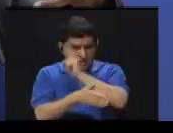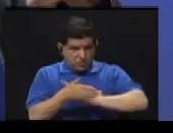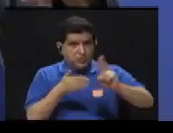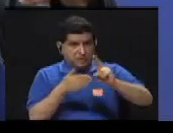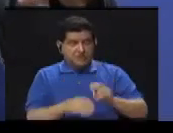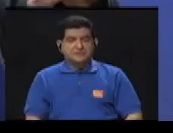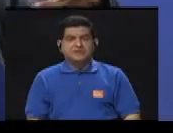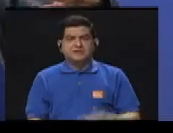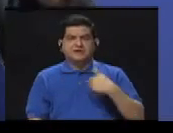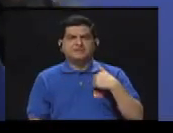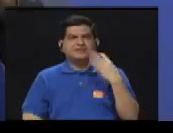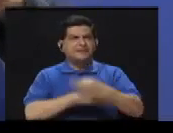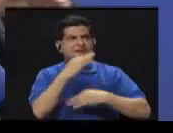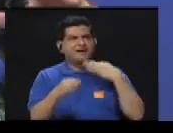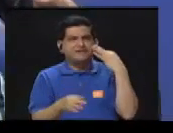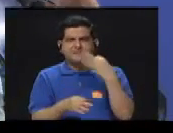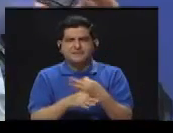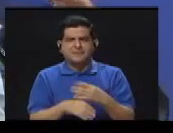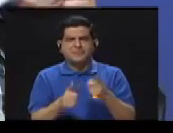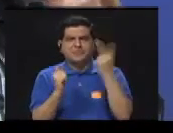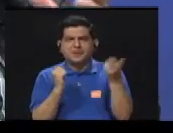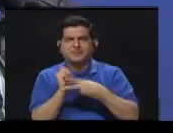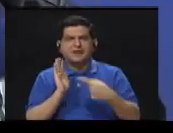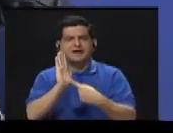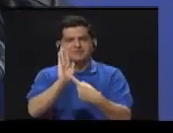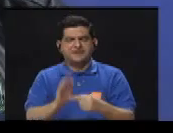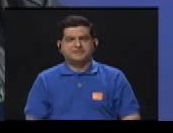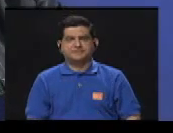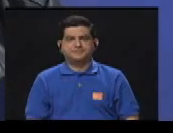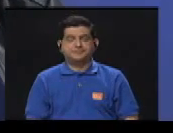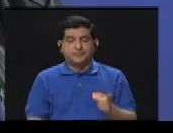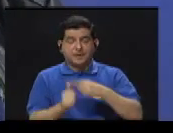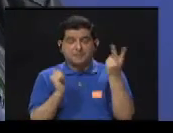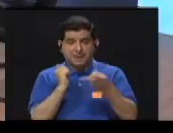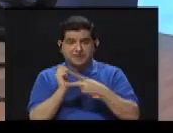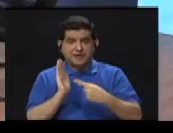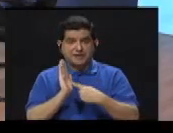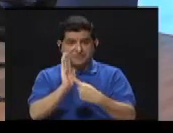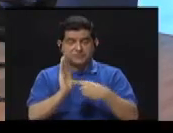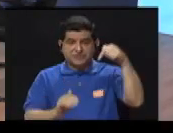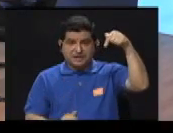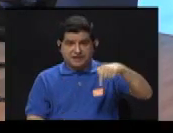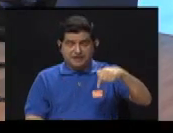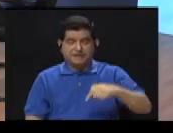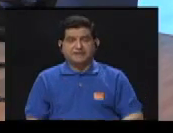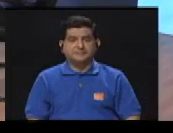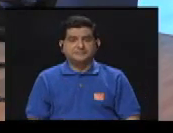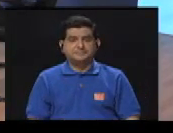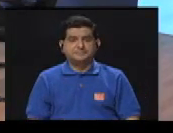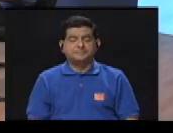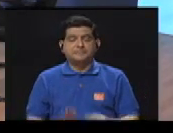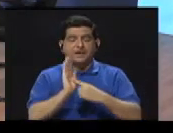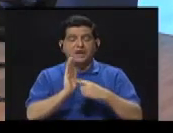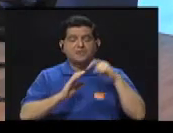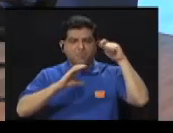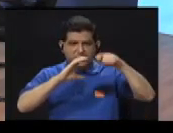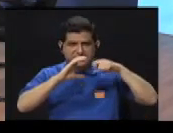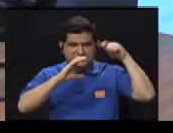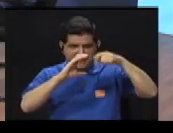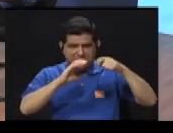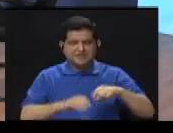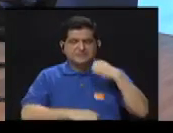ya universitario y hubo alguna especie, digamos, de estreno? El estreno fue acá, en la muestra